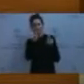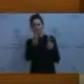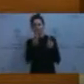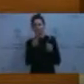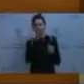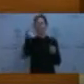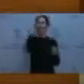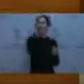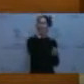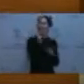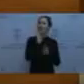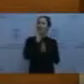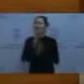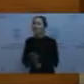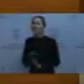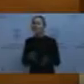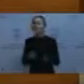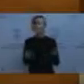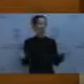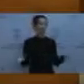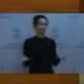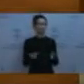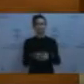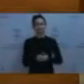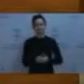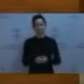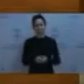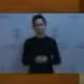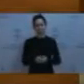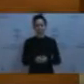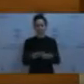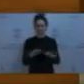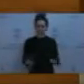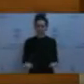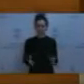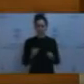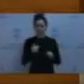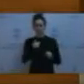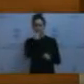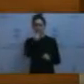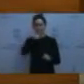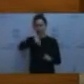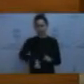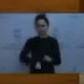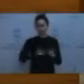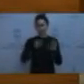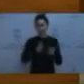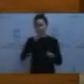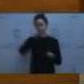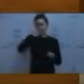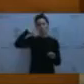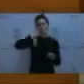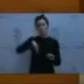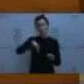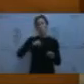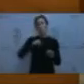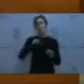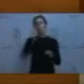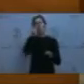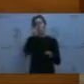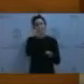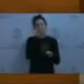rajoísmo, si me permite la expresión coloquial. Pero se lo digo porque aquí, desde el mes de junio, señor presidente,